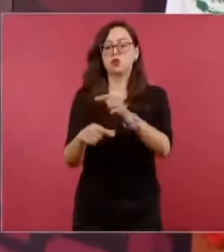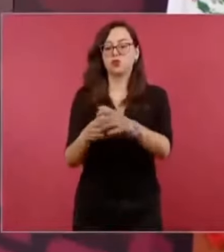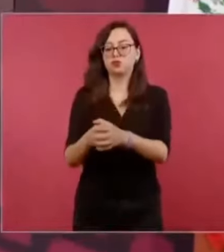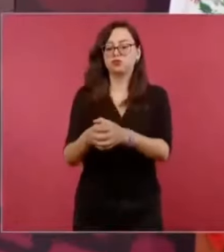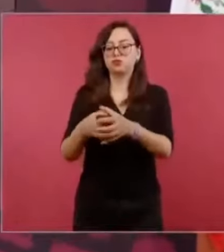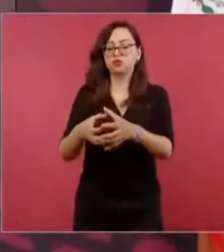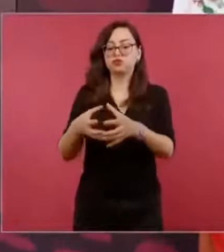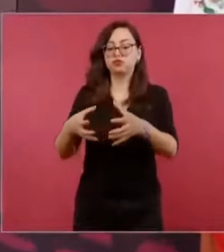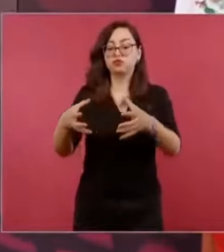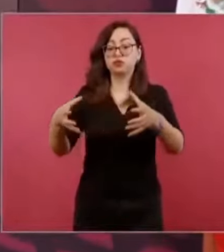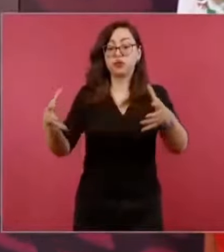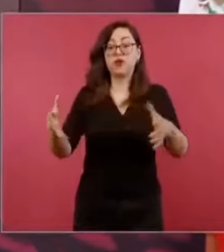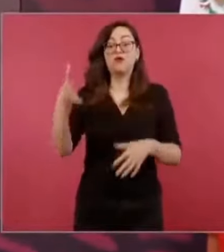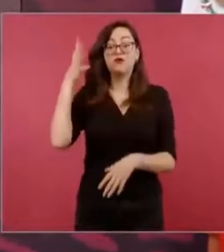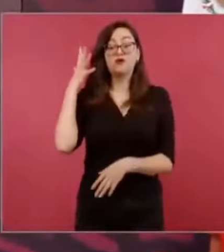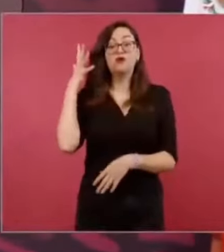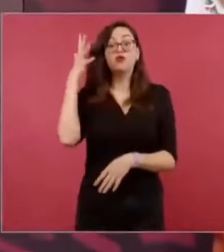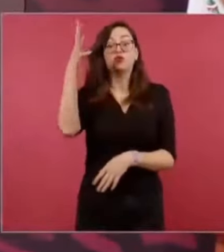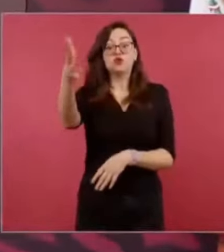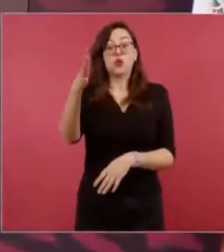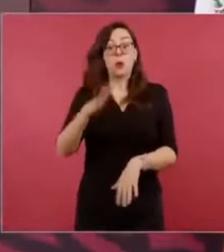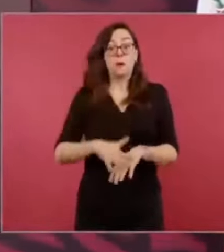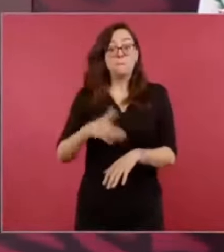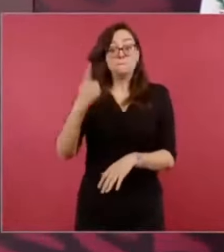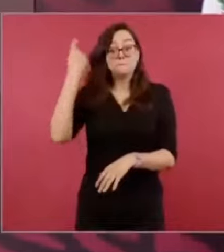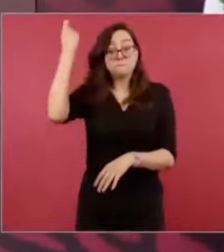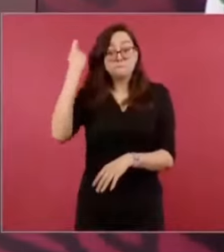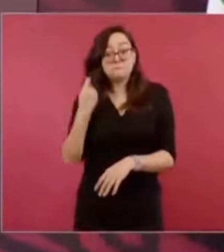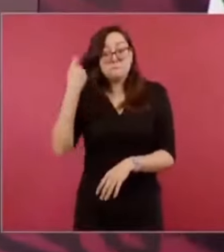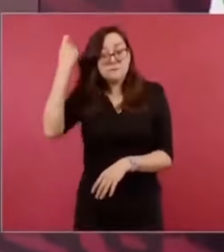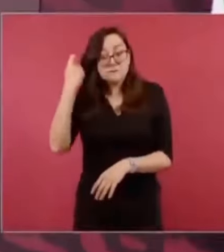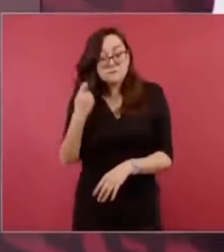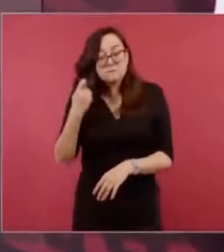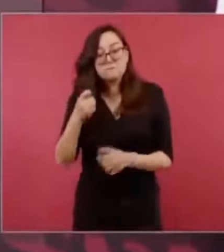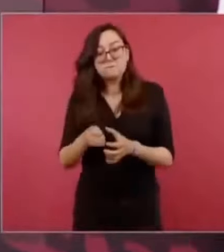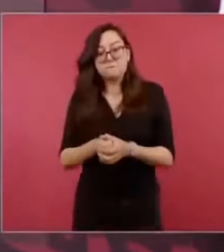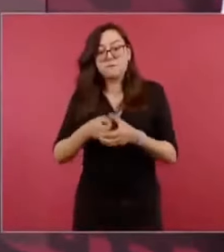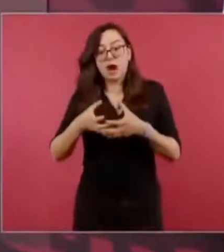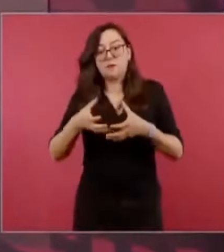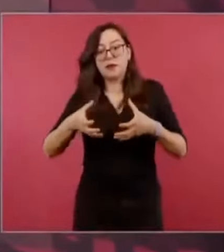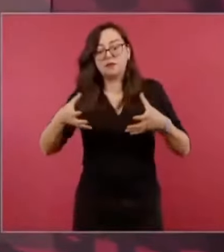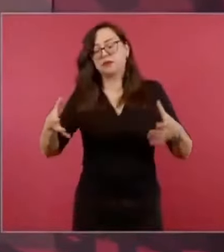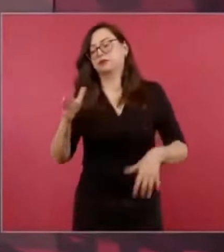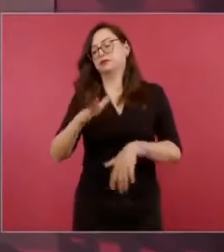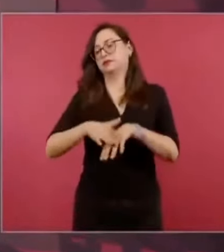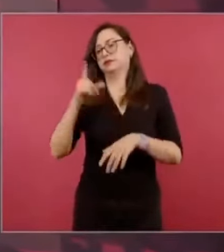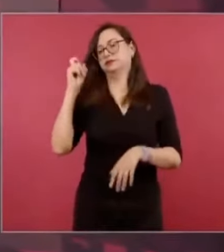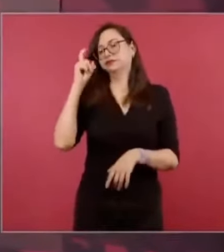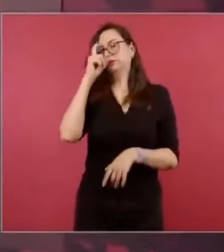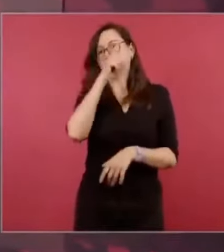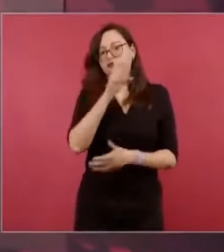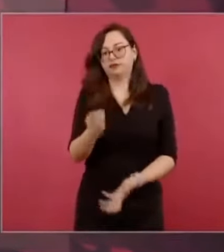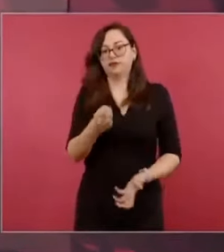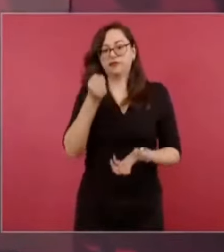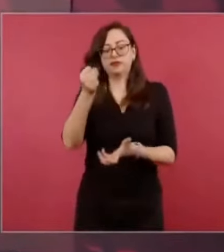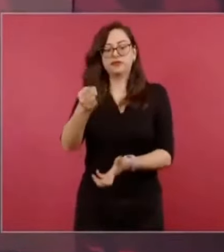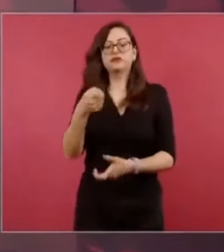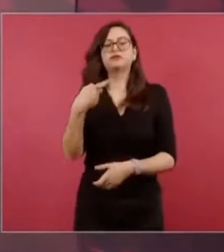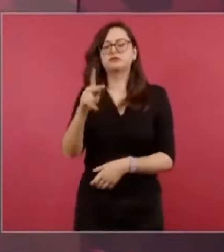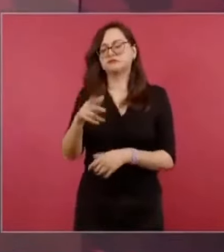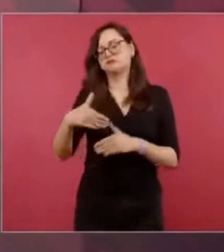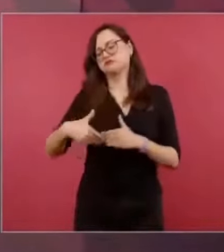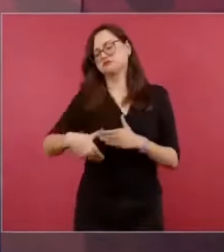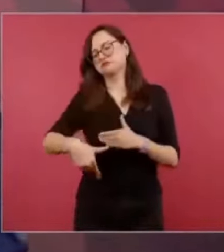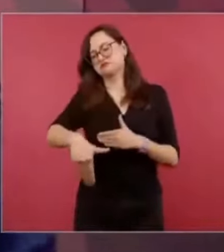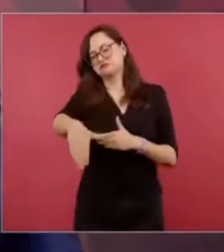que se vayan jubilando más trabajadores este